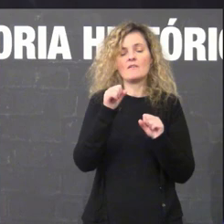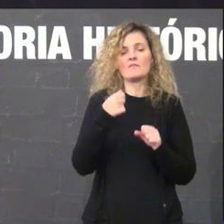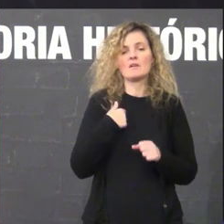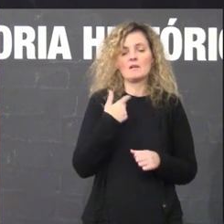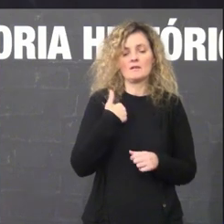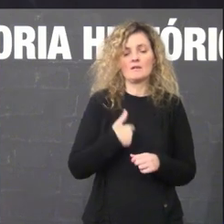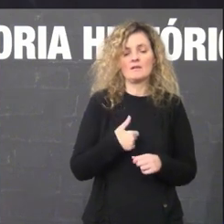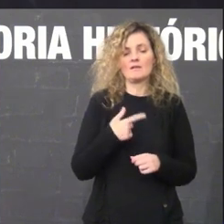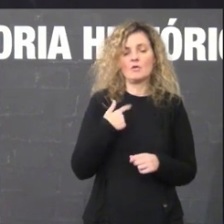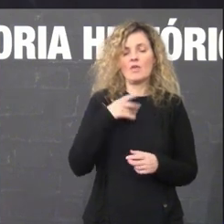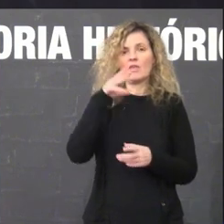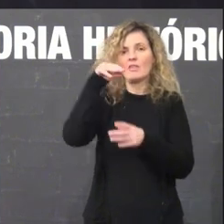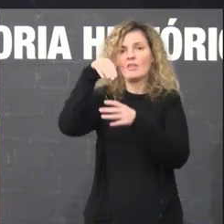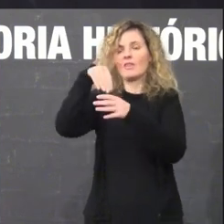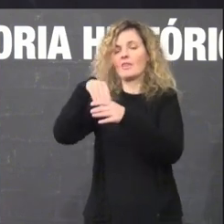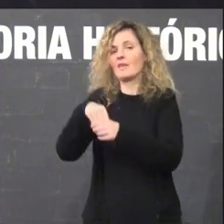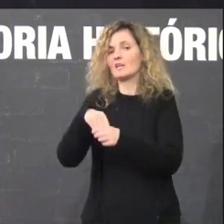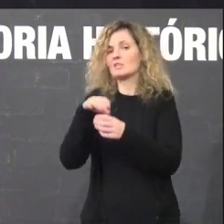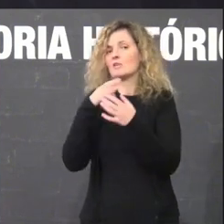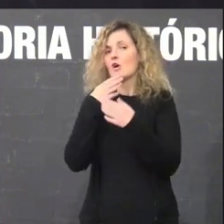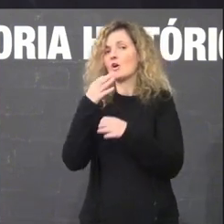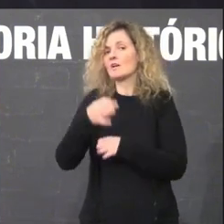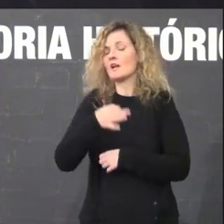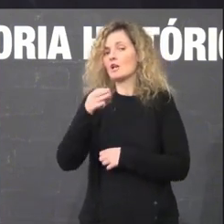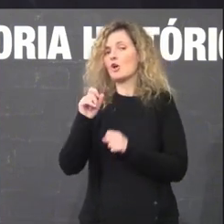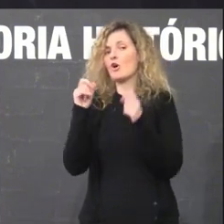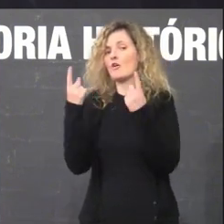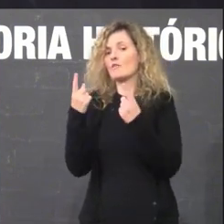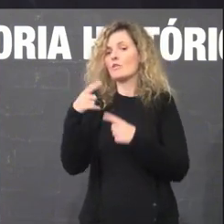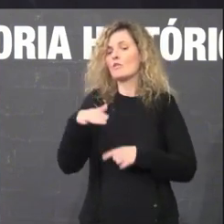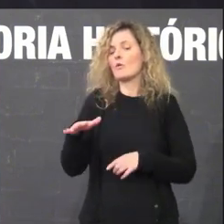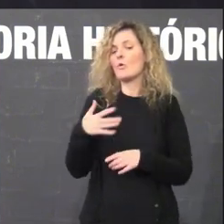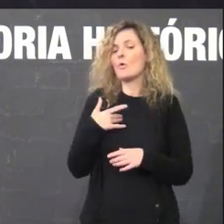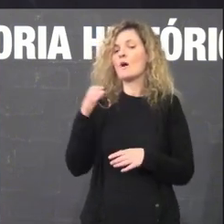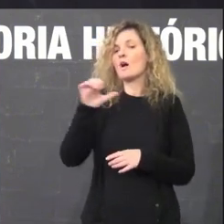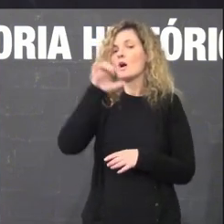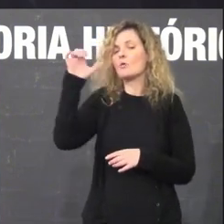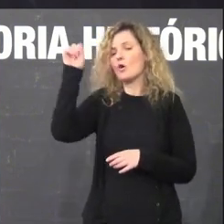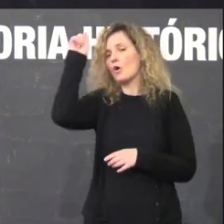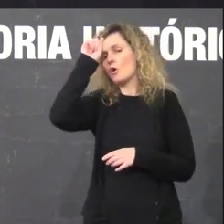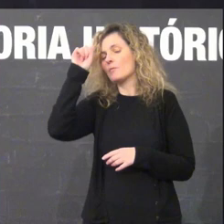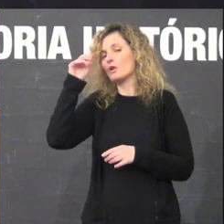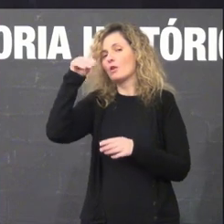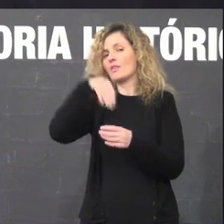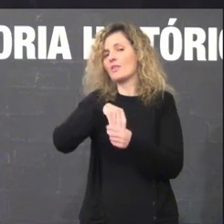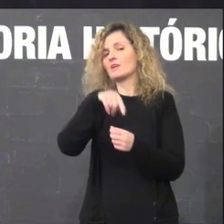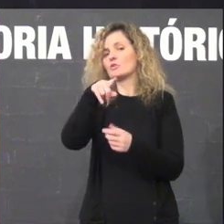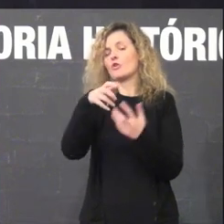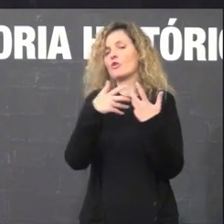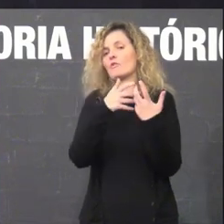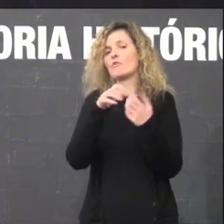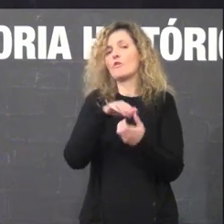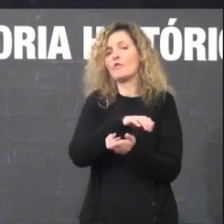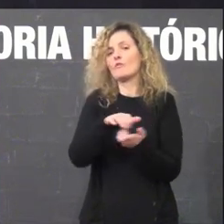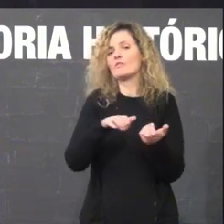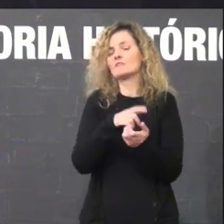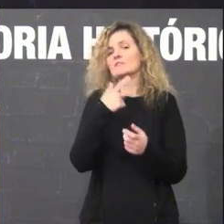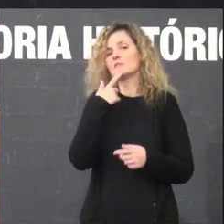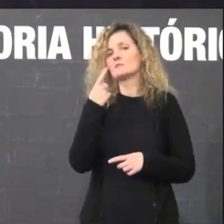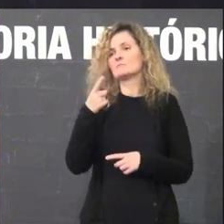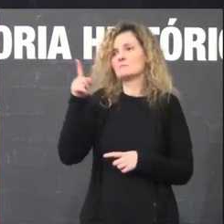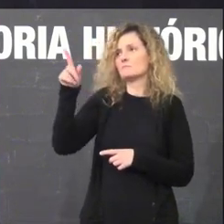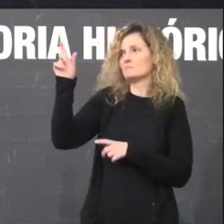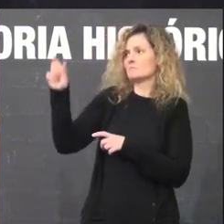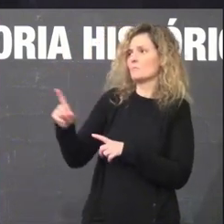posición que no esté dentro de lo que es el relato oficial sobre cuál Debería ser la posición de Europa en este conflicto está echado de putinista está